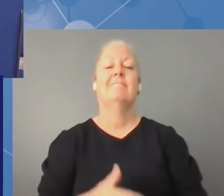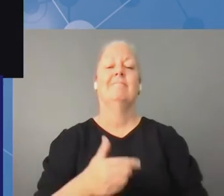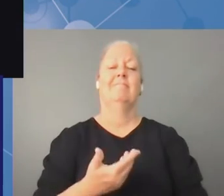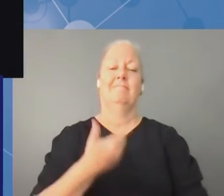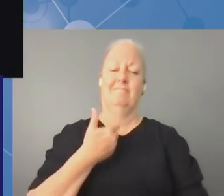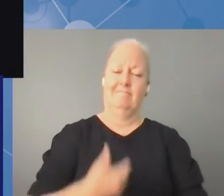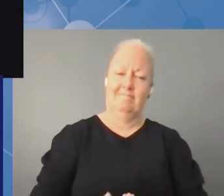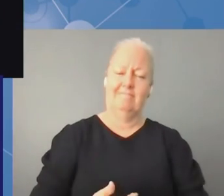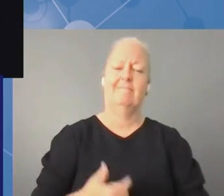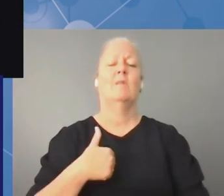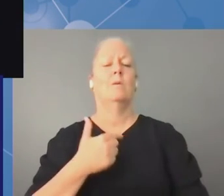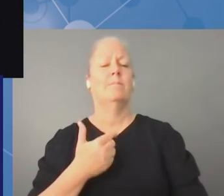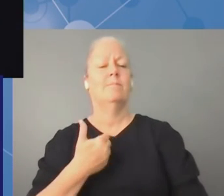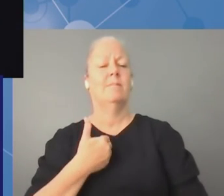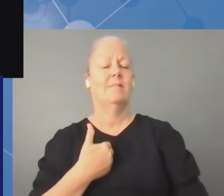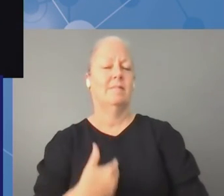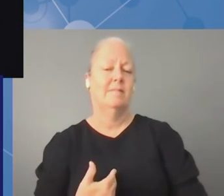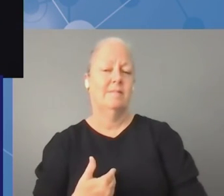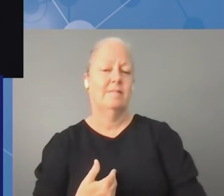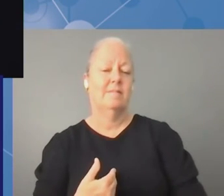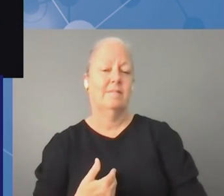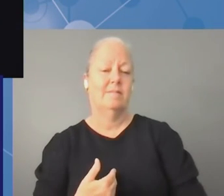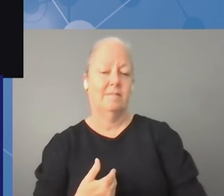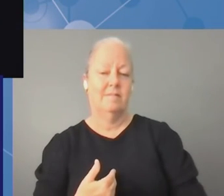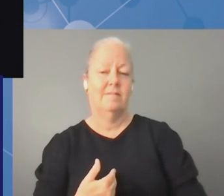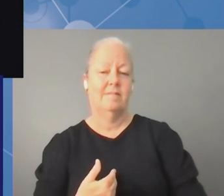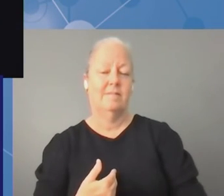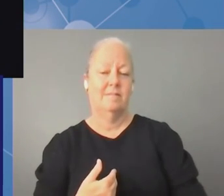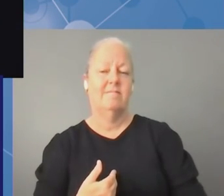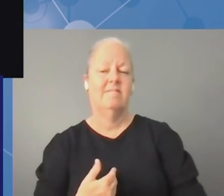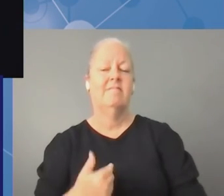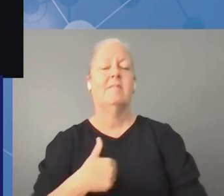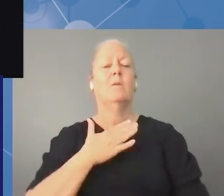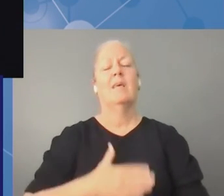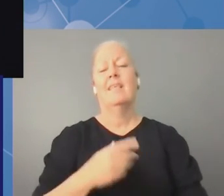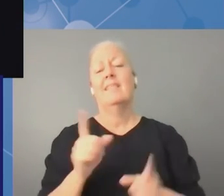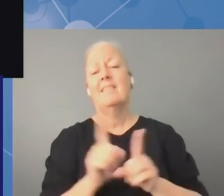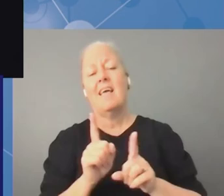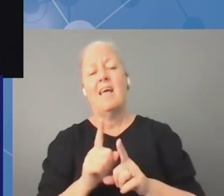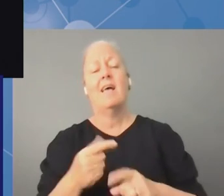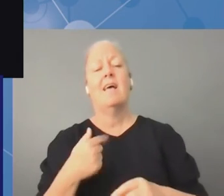Pavel Urgač. A mí me gustaría referirme